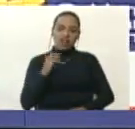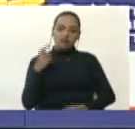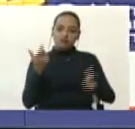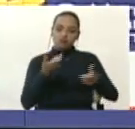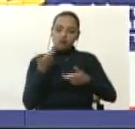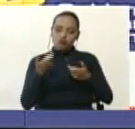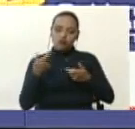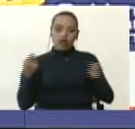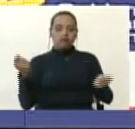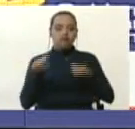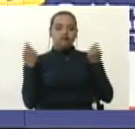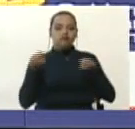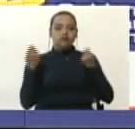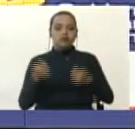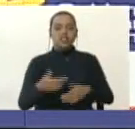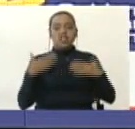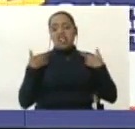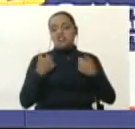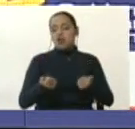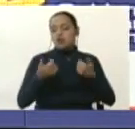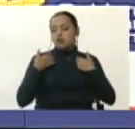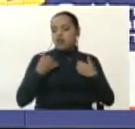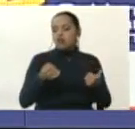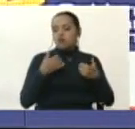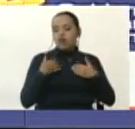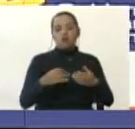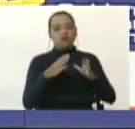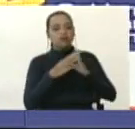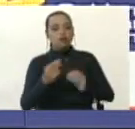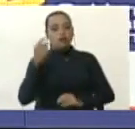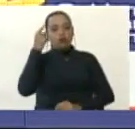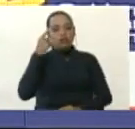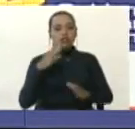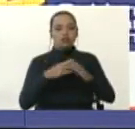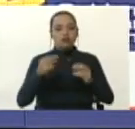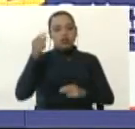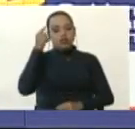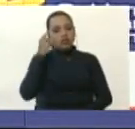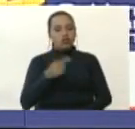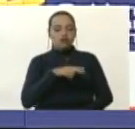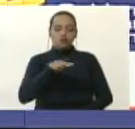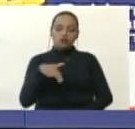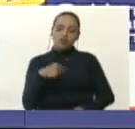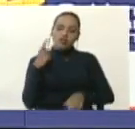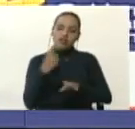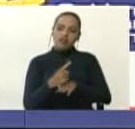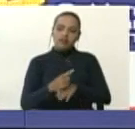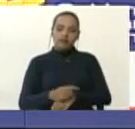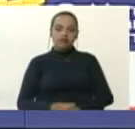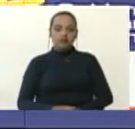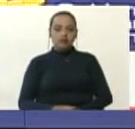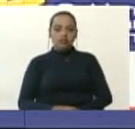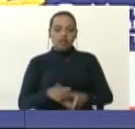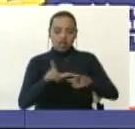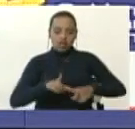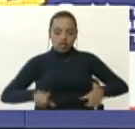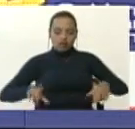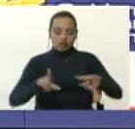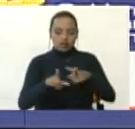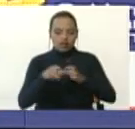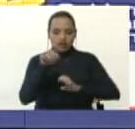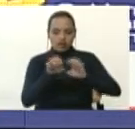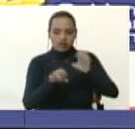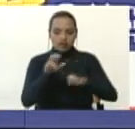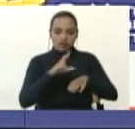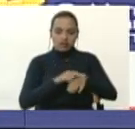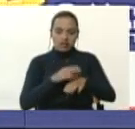campaña, que la salud, todos los días, y nosotros tenemos que entonces en el consultorio, en el ambulatorio, en